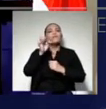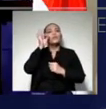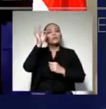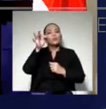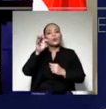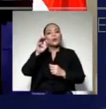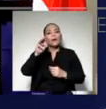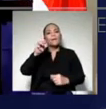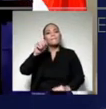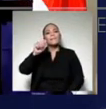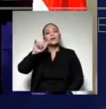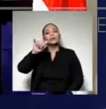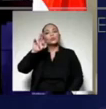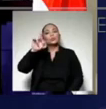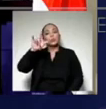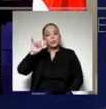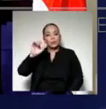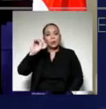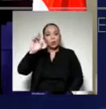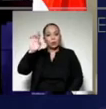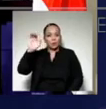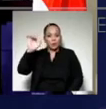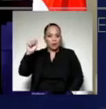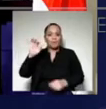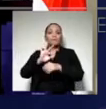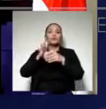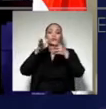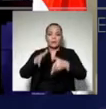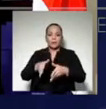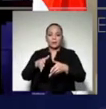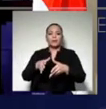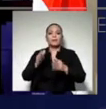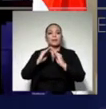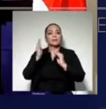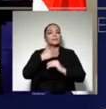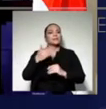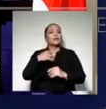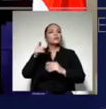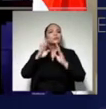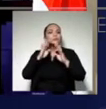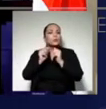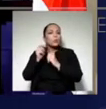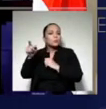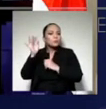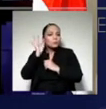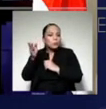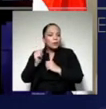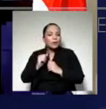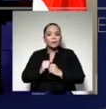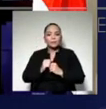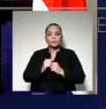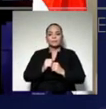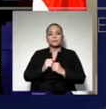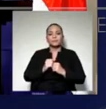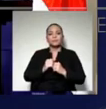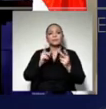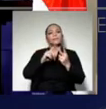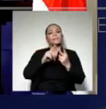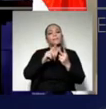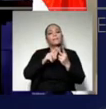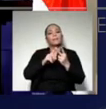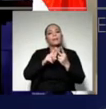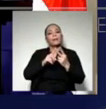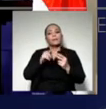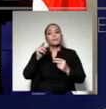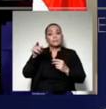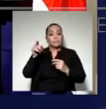doña Mayuli Ortega como funcionaria de Casa Presidencial. ¿Qué ha conversado usted con ella? Y la pregunta que nos hacíamos es si